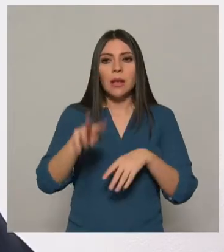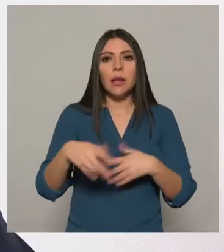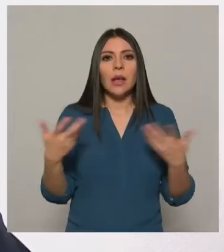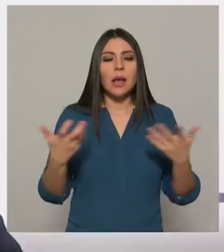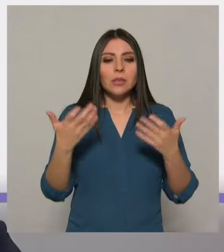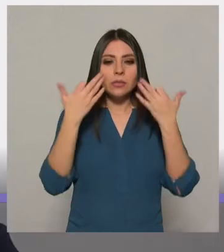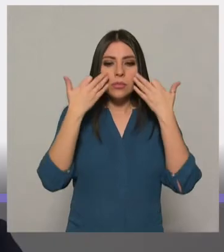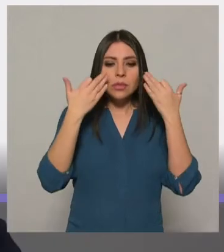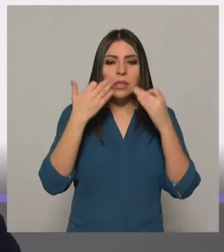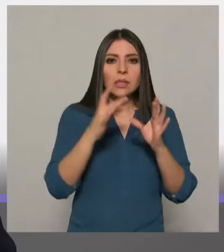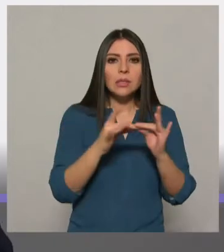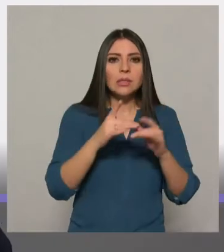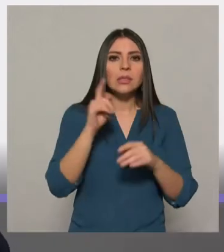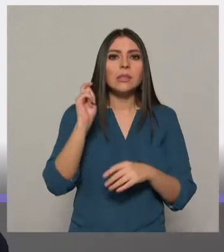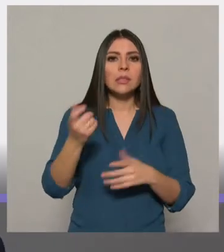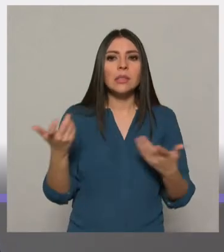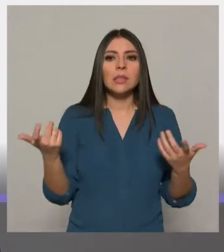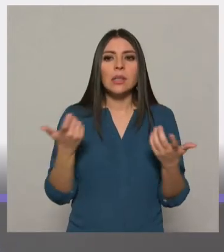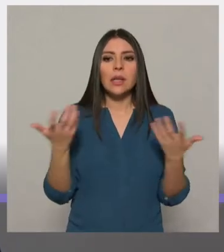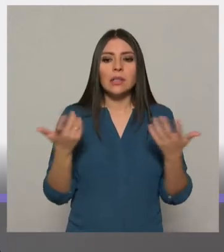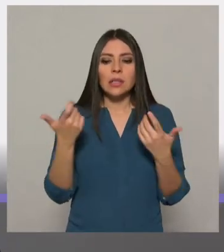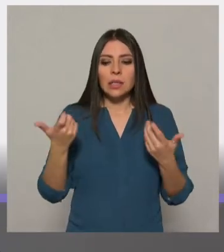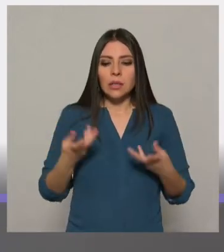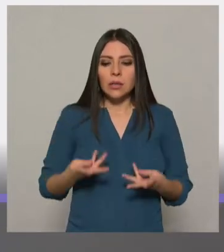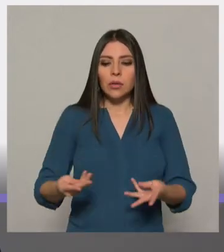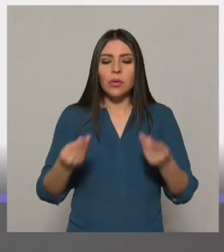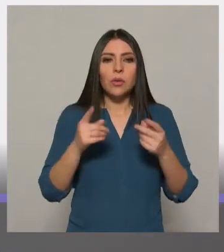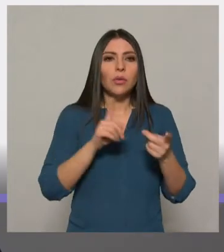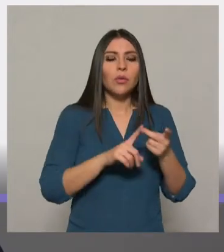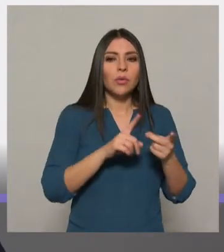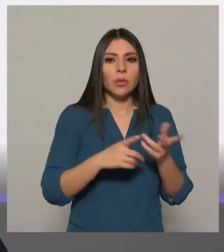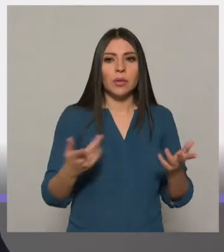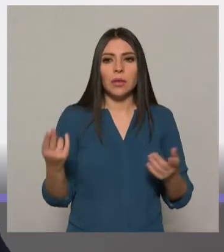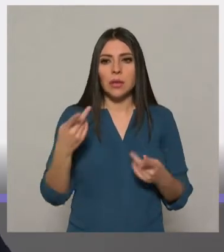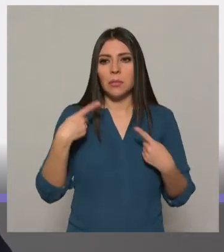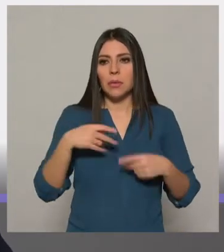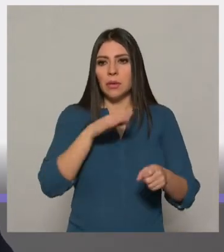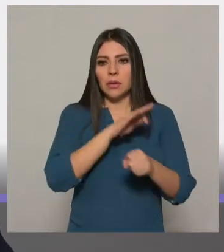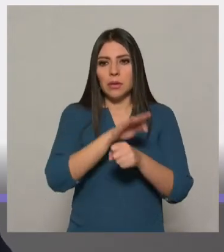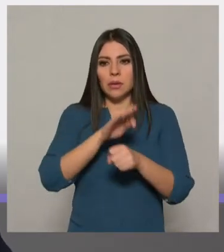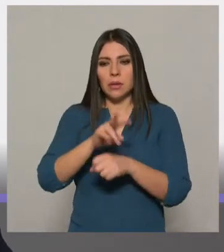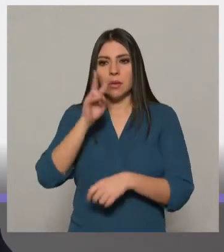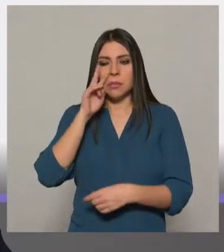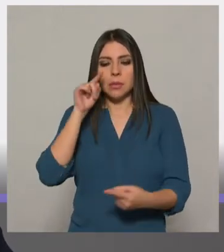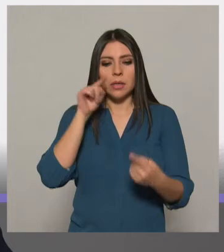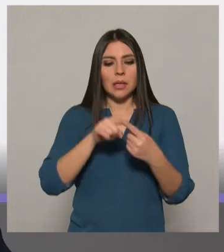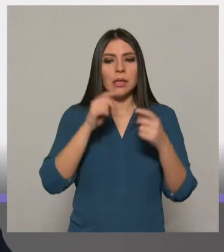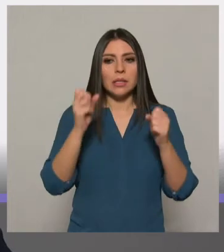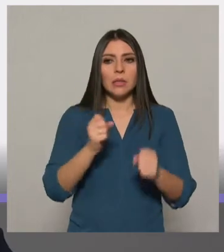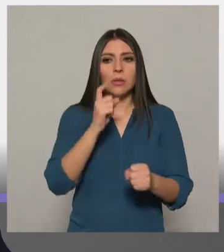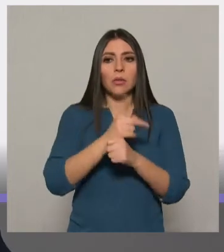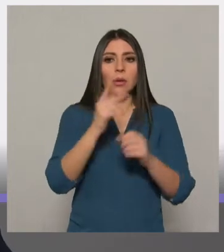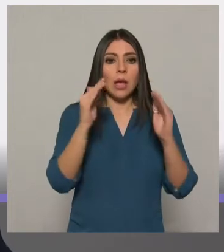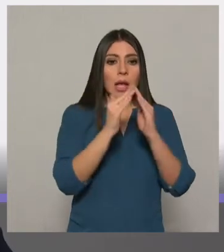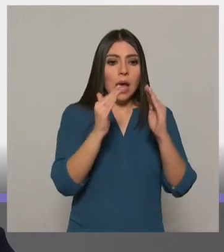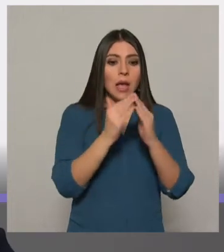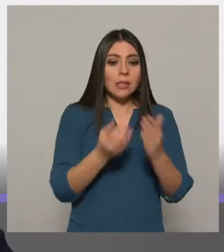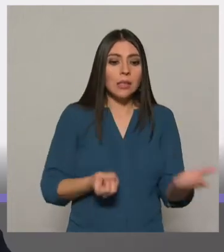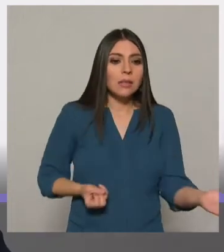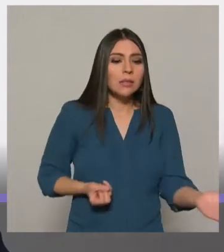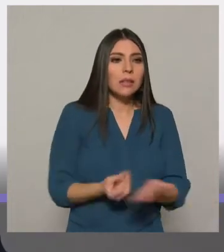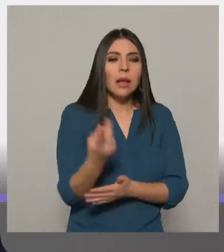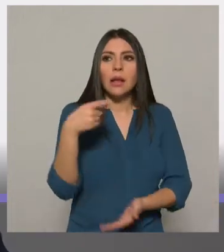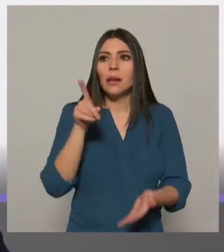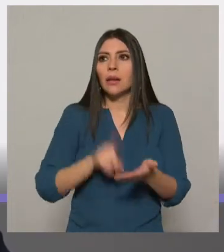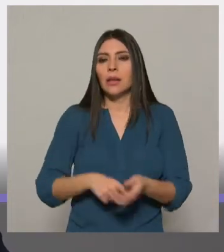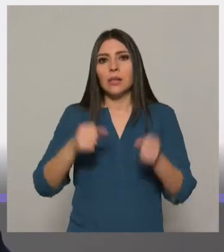que actuar en función de lo que la gente necesita, que se vea reflejado en su seguridad saliendo de su casa. Que eso está